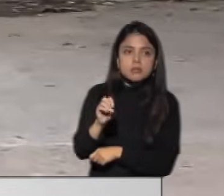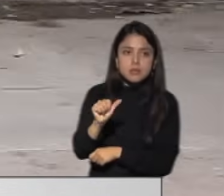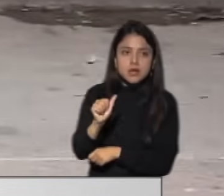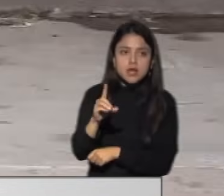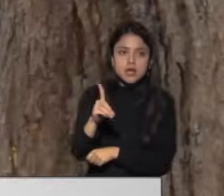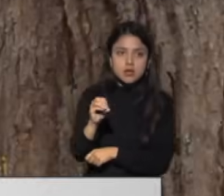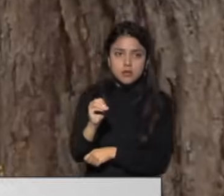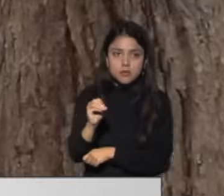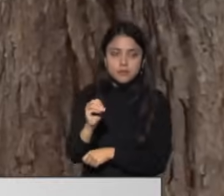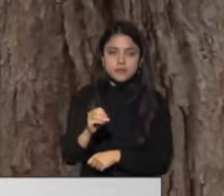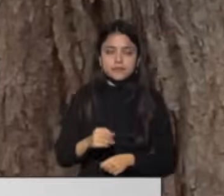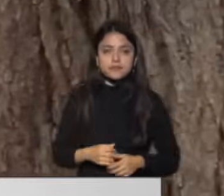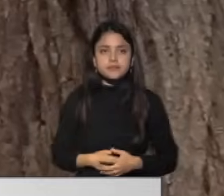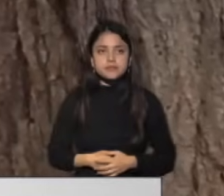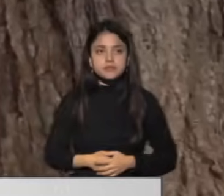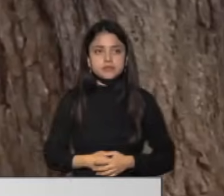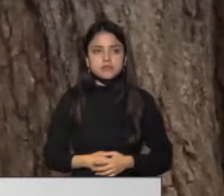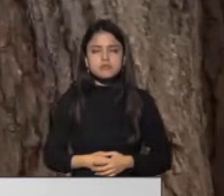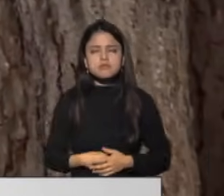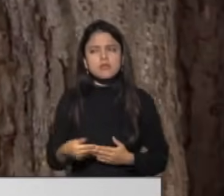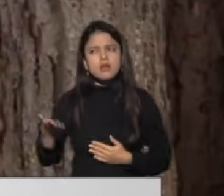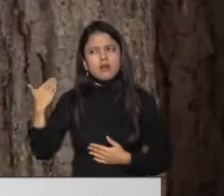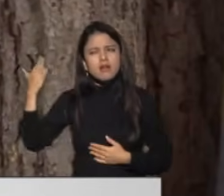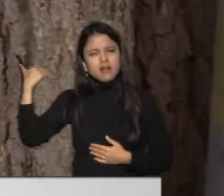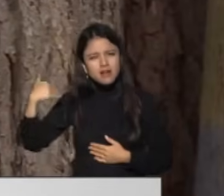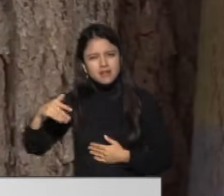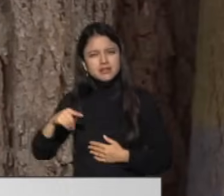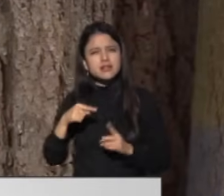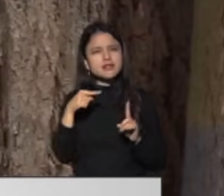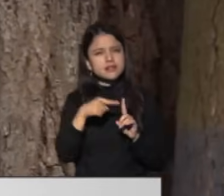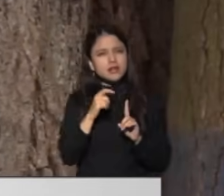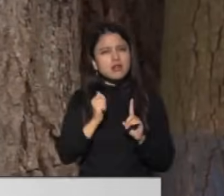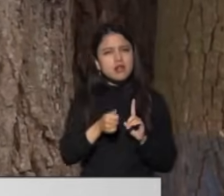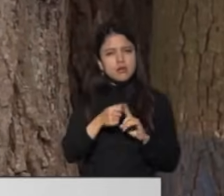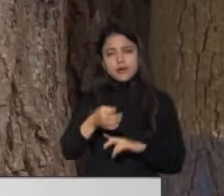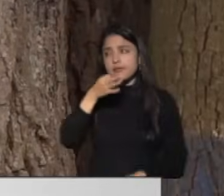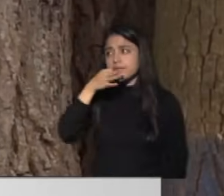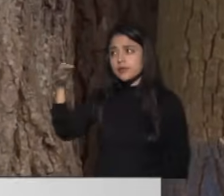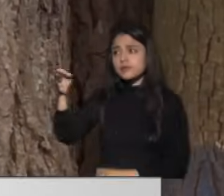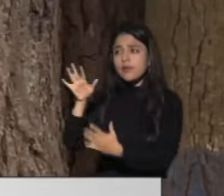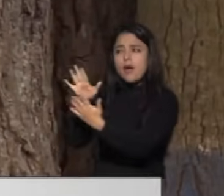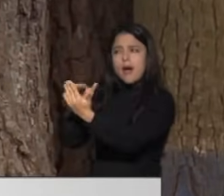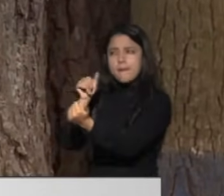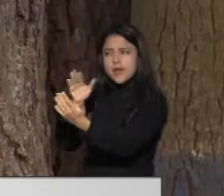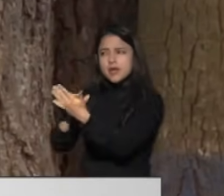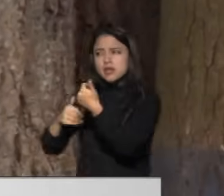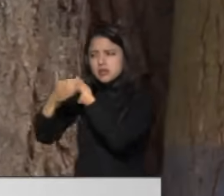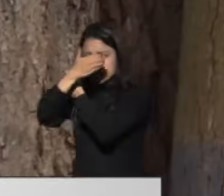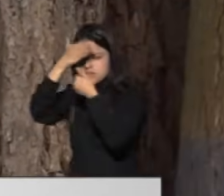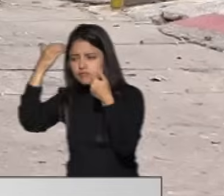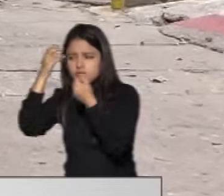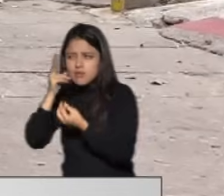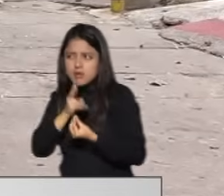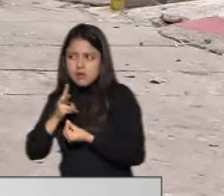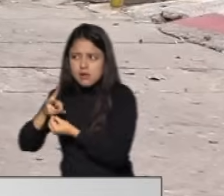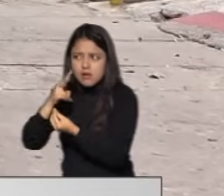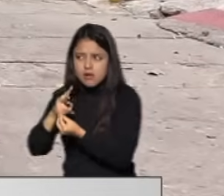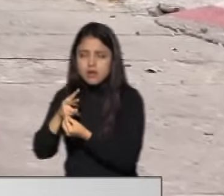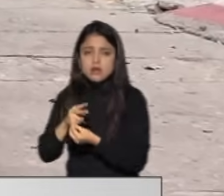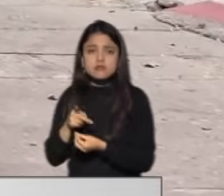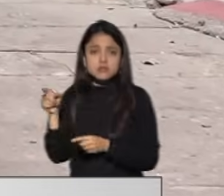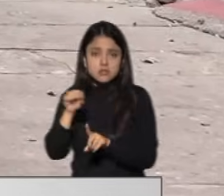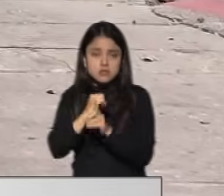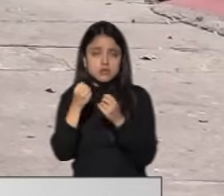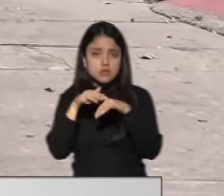A mediados del año se habían conocido amenazas contra el abogado por parte de un grupo de encapuchados que reveló por